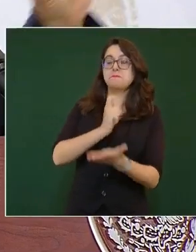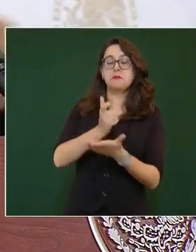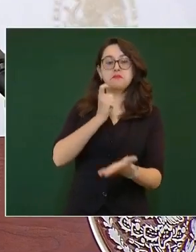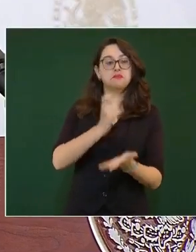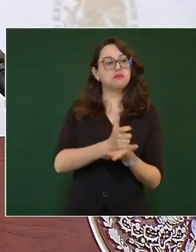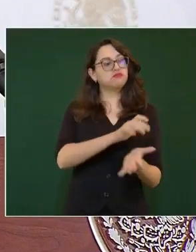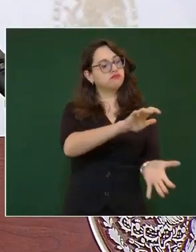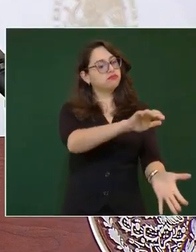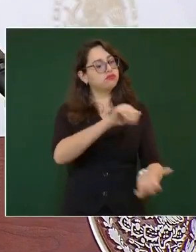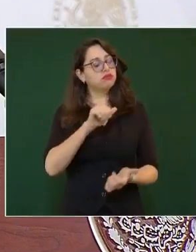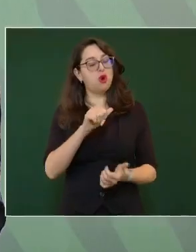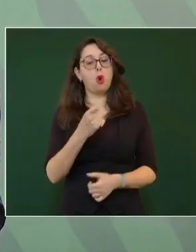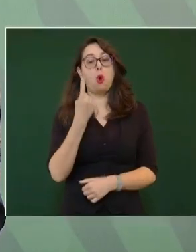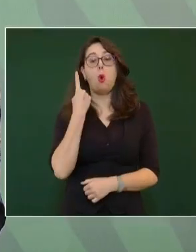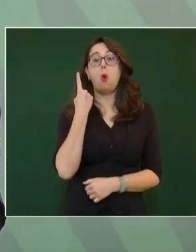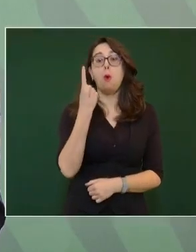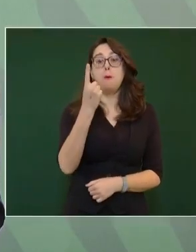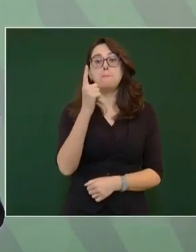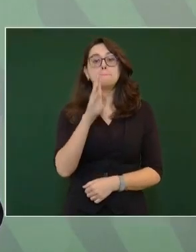1 billón.